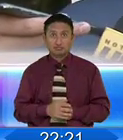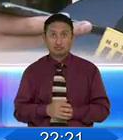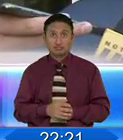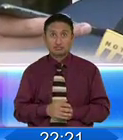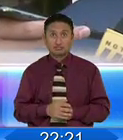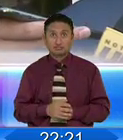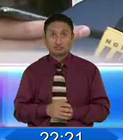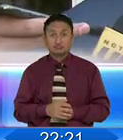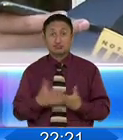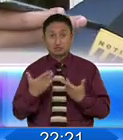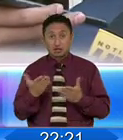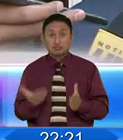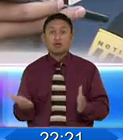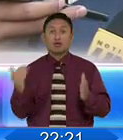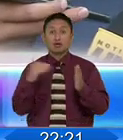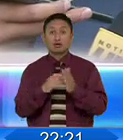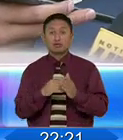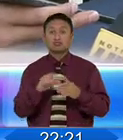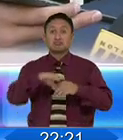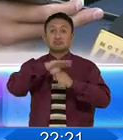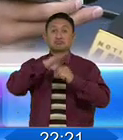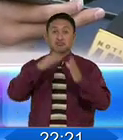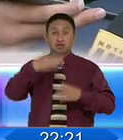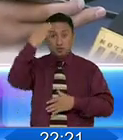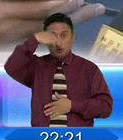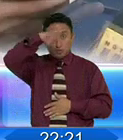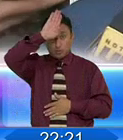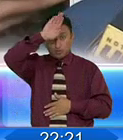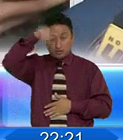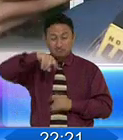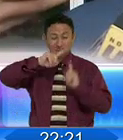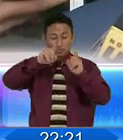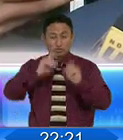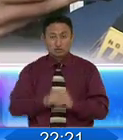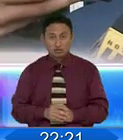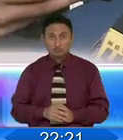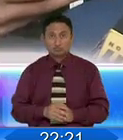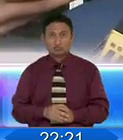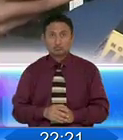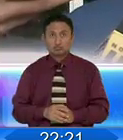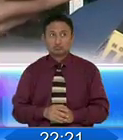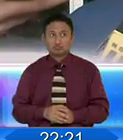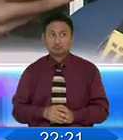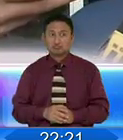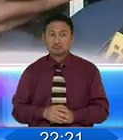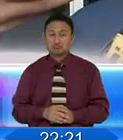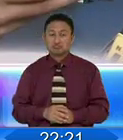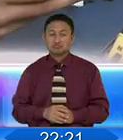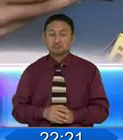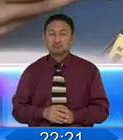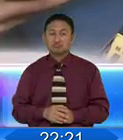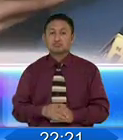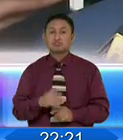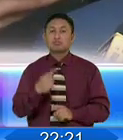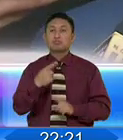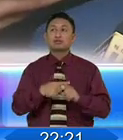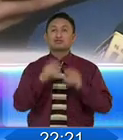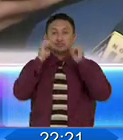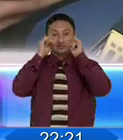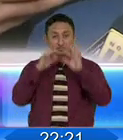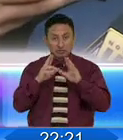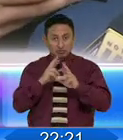pedimos información a la embajada de cuba en el ecuador respondieron hasta finales hasta el día del mes de septiembre